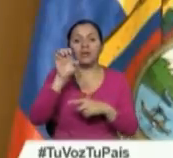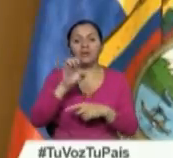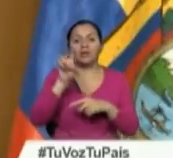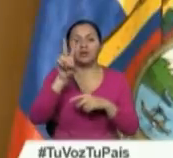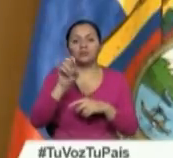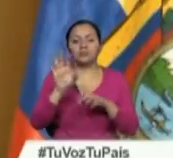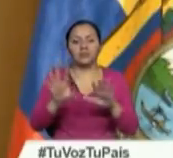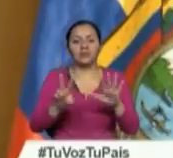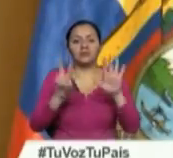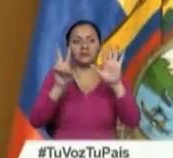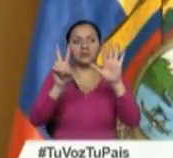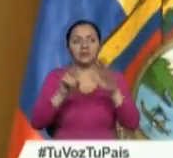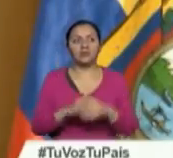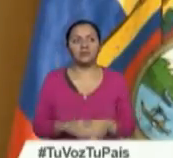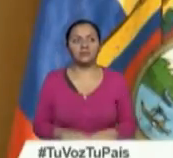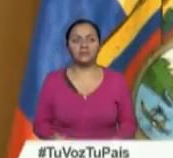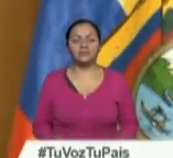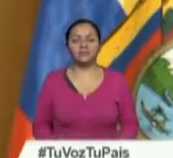2017.